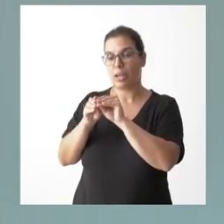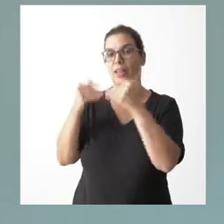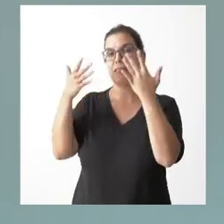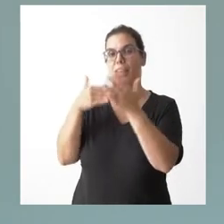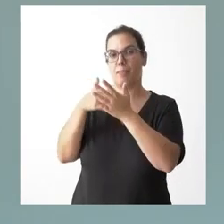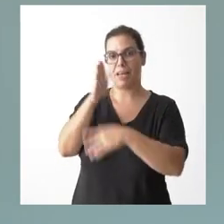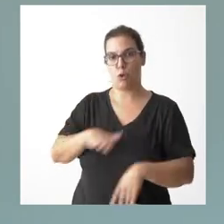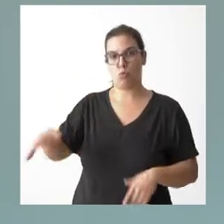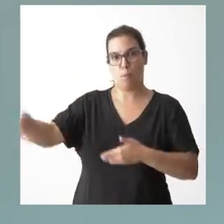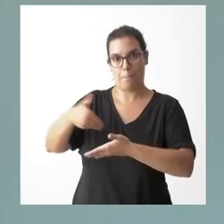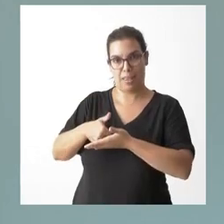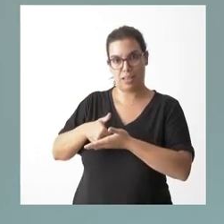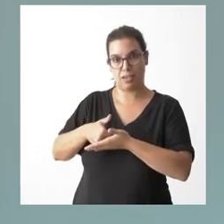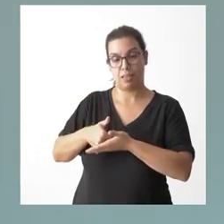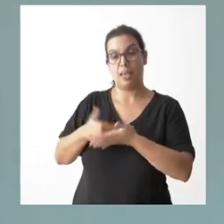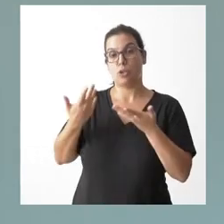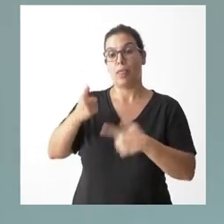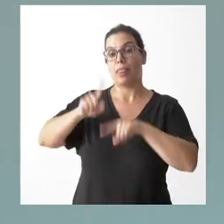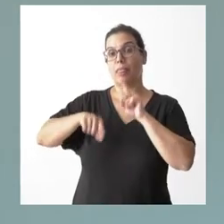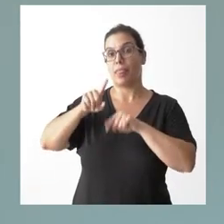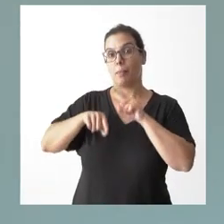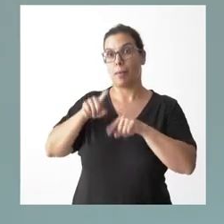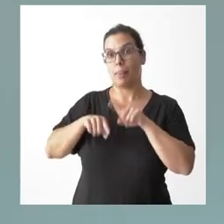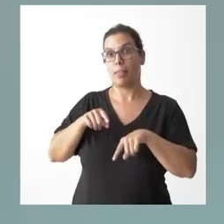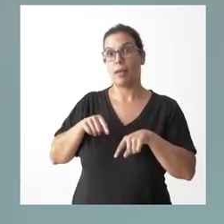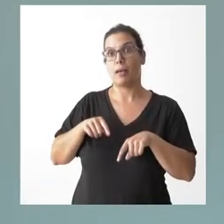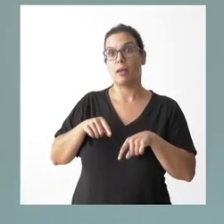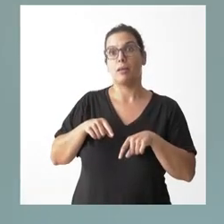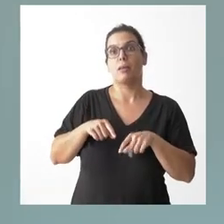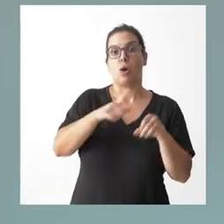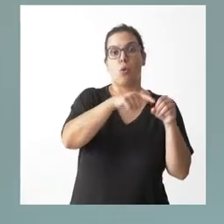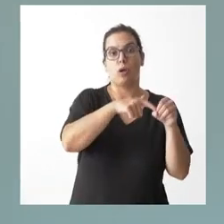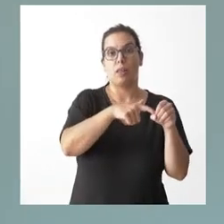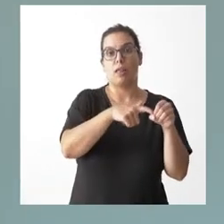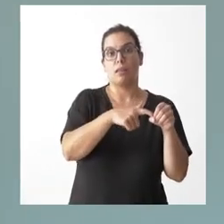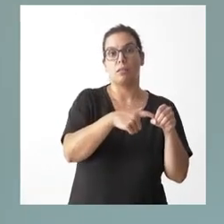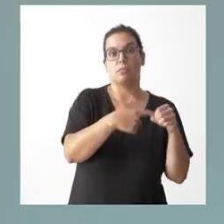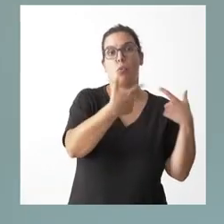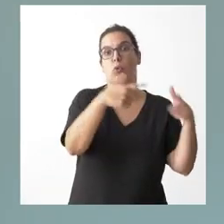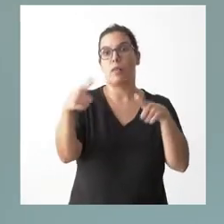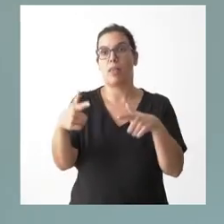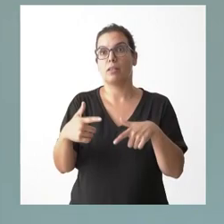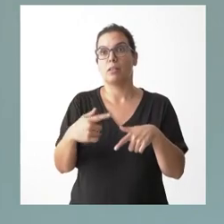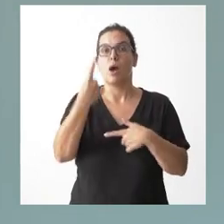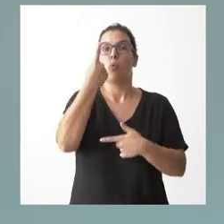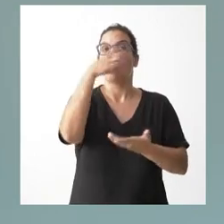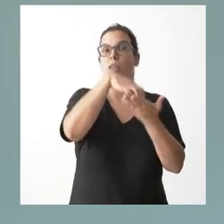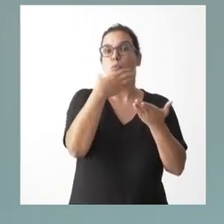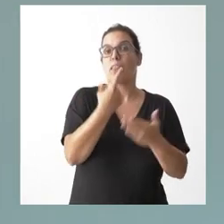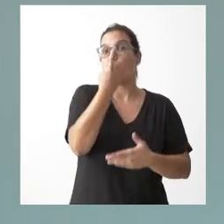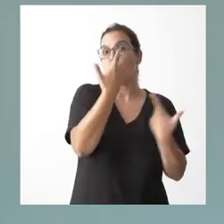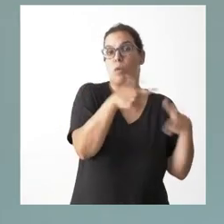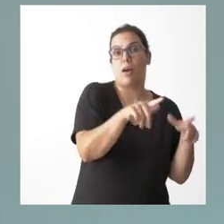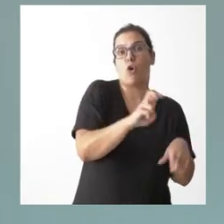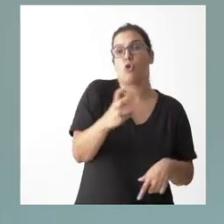10.000 niños. Entonces, en virtud de cuántas unidades tiene cada centro, hay centros que tienen una unidad solamente, hay otros que tienen